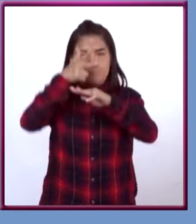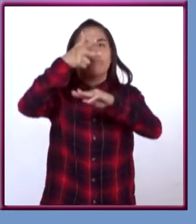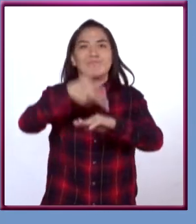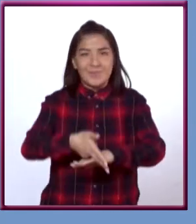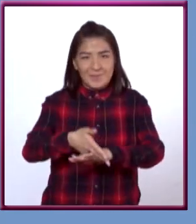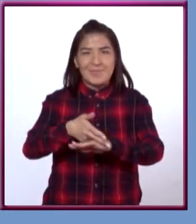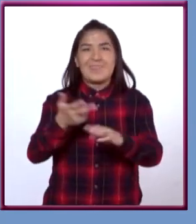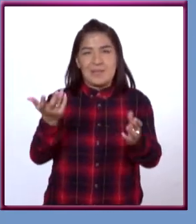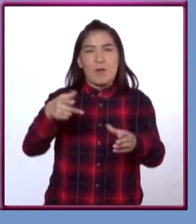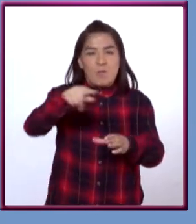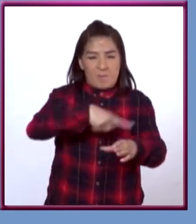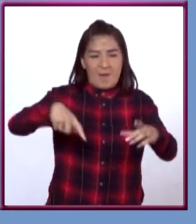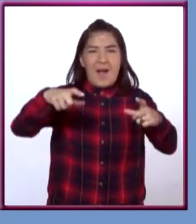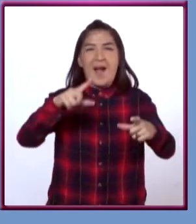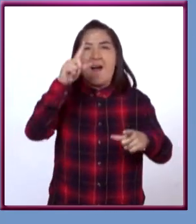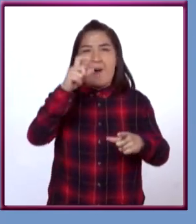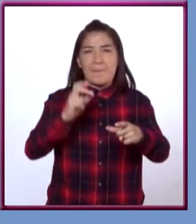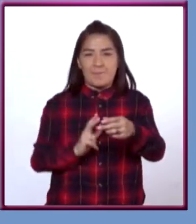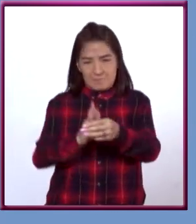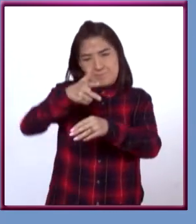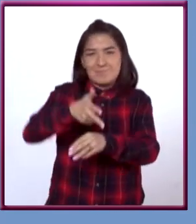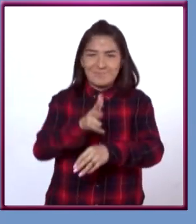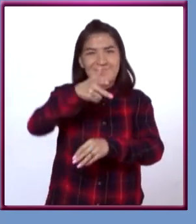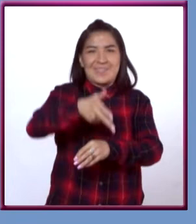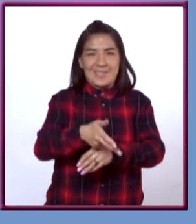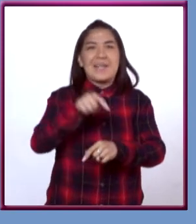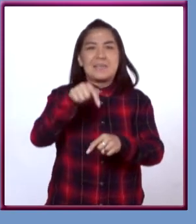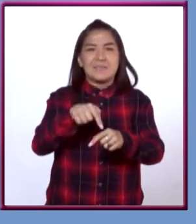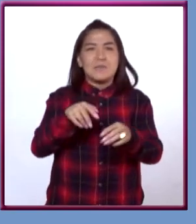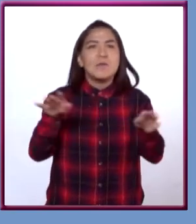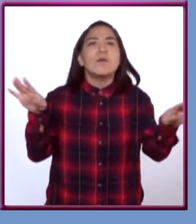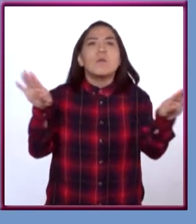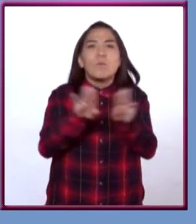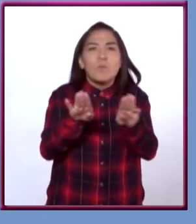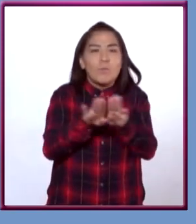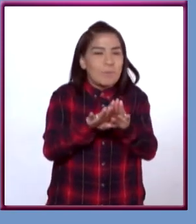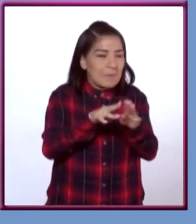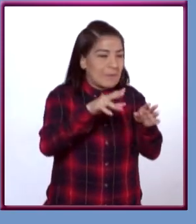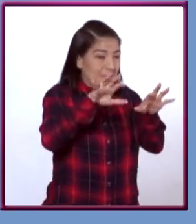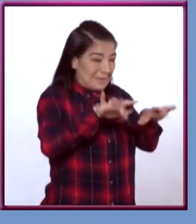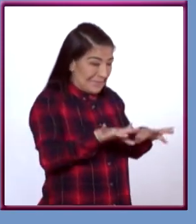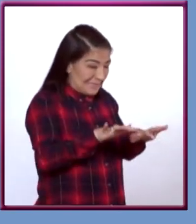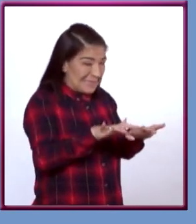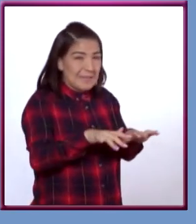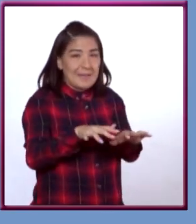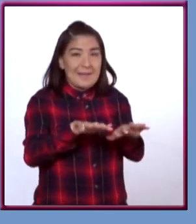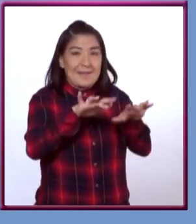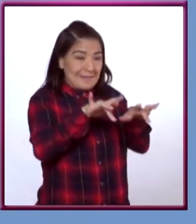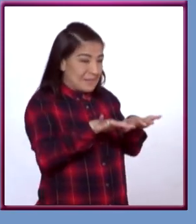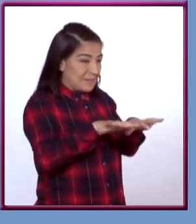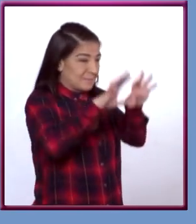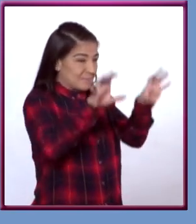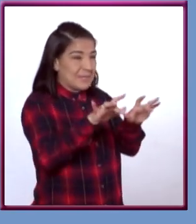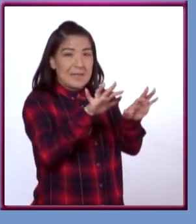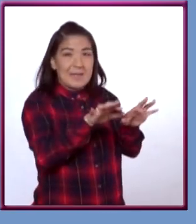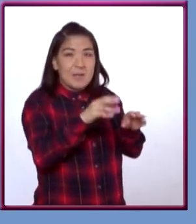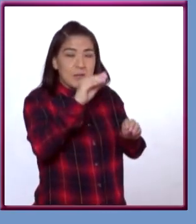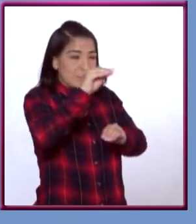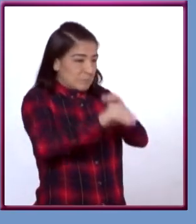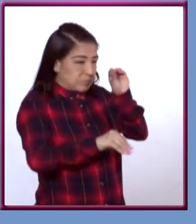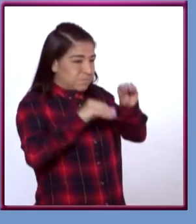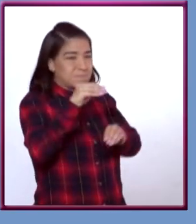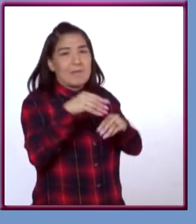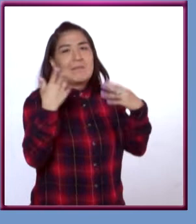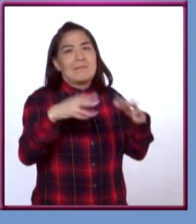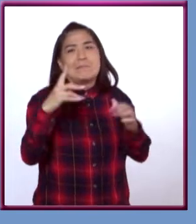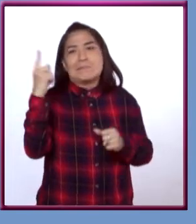una coladera destapada. Poder reflejar ese fenómeno en la computadora implica muchas cosas.